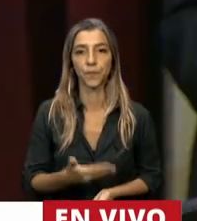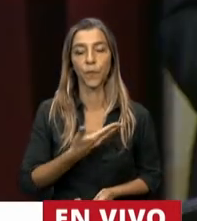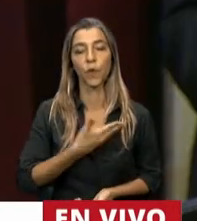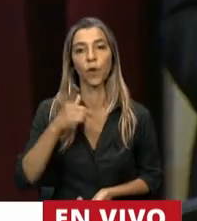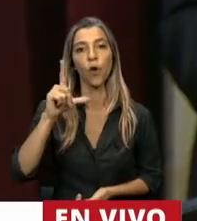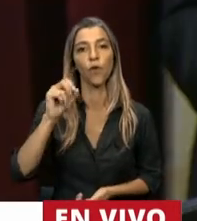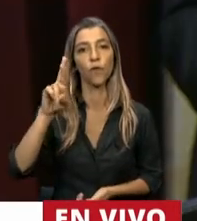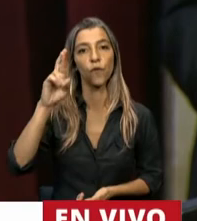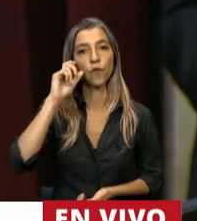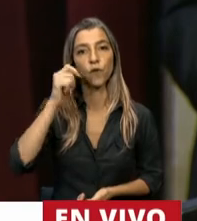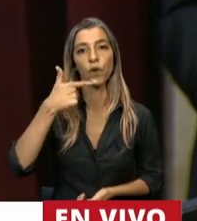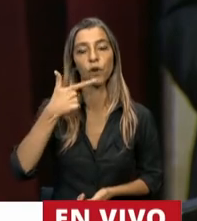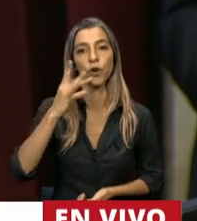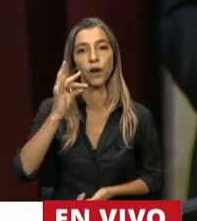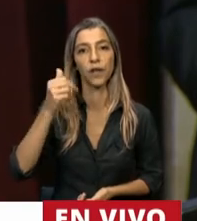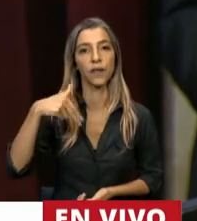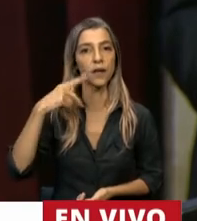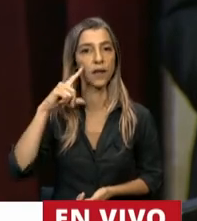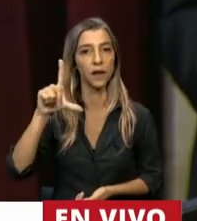Flores Danilo.